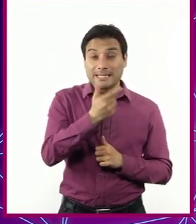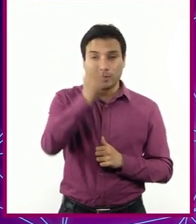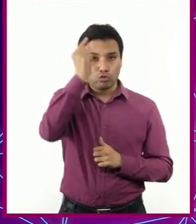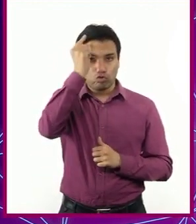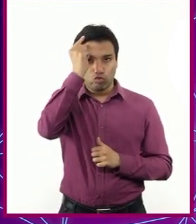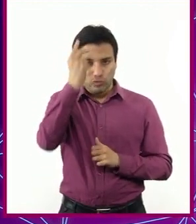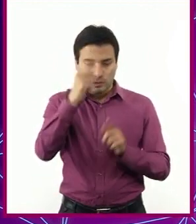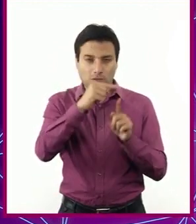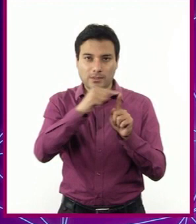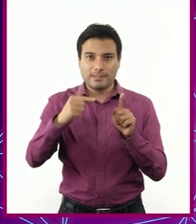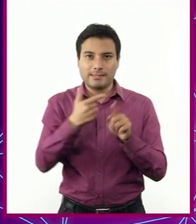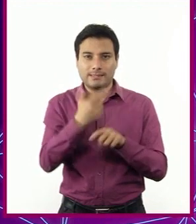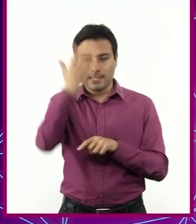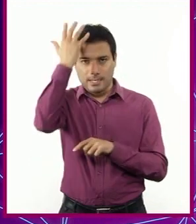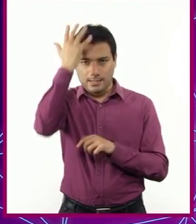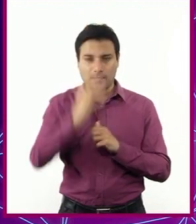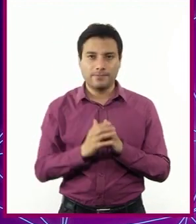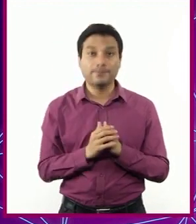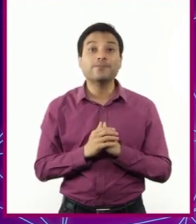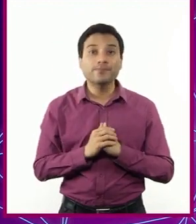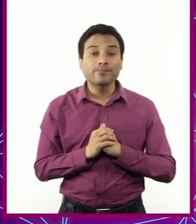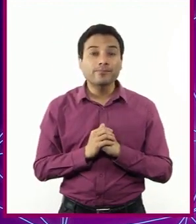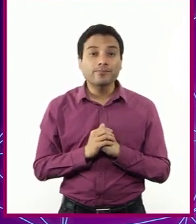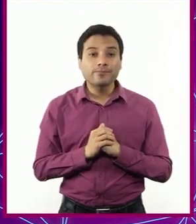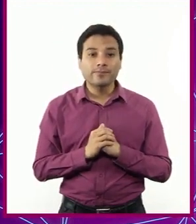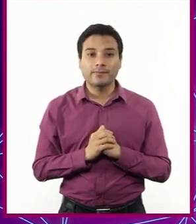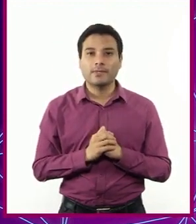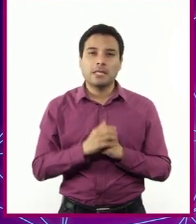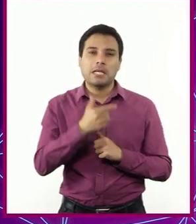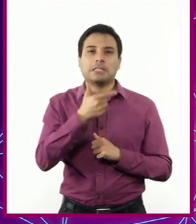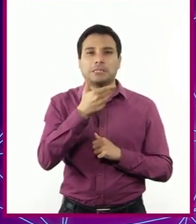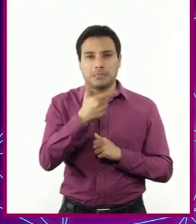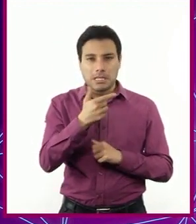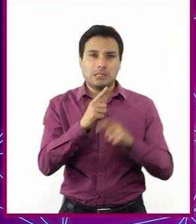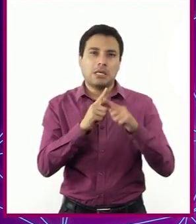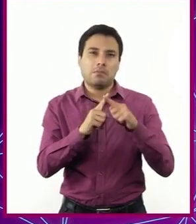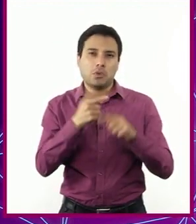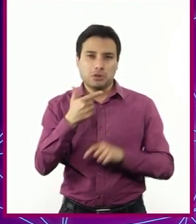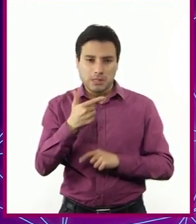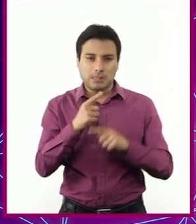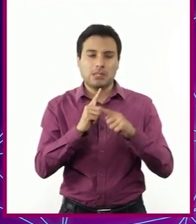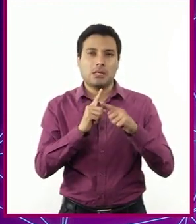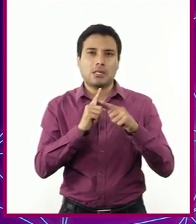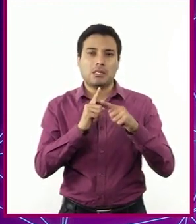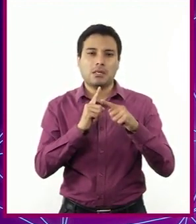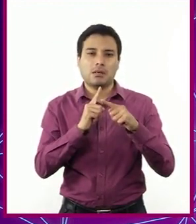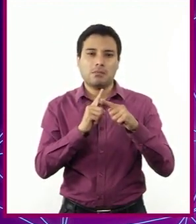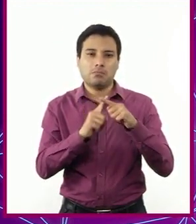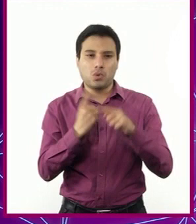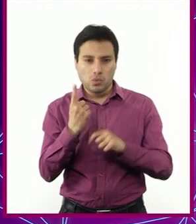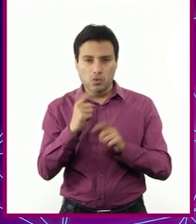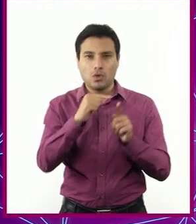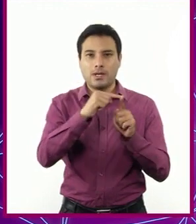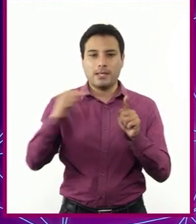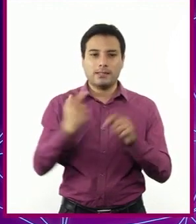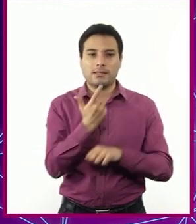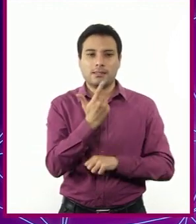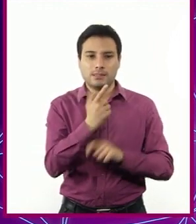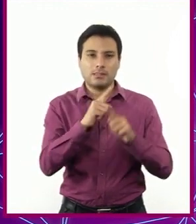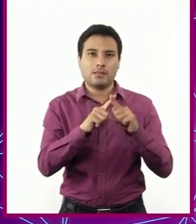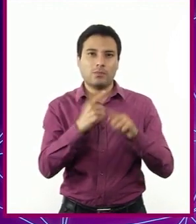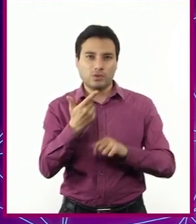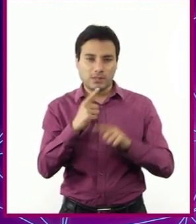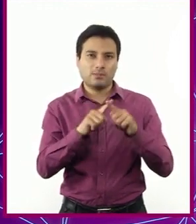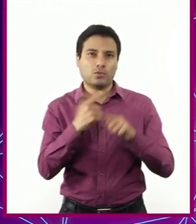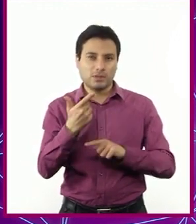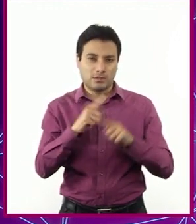entre 7 a la quinta es igual a 7 por 7 entre 7 por 7, por